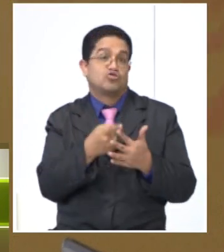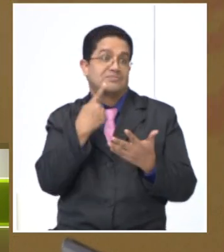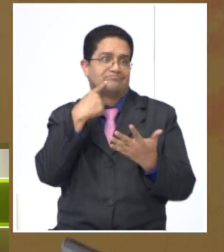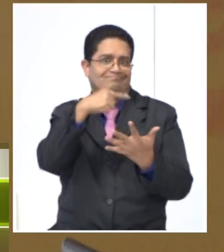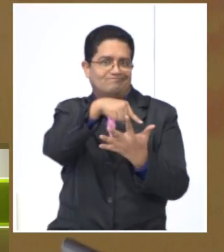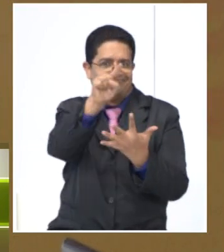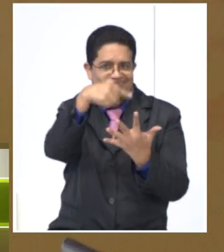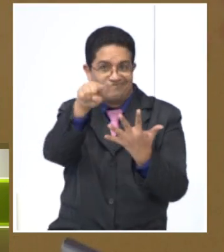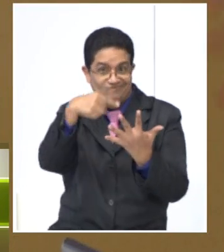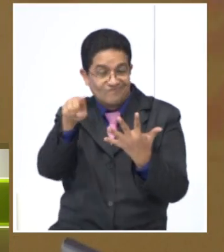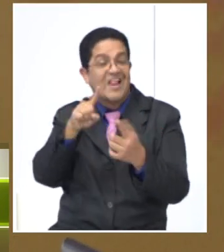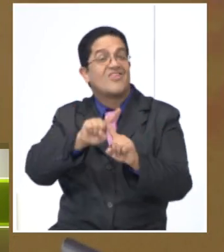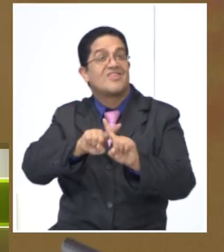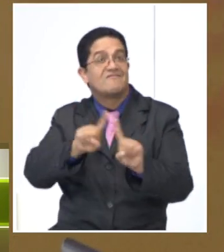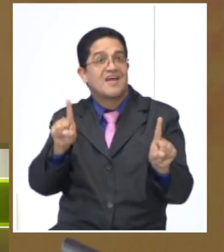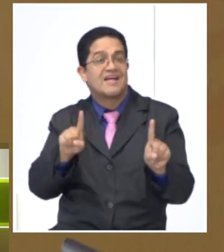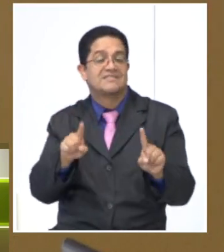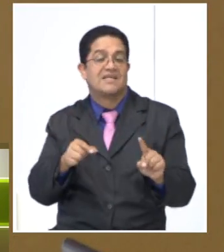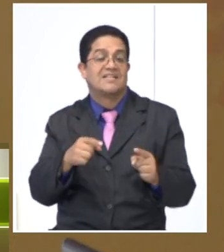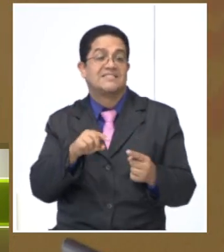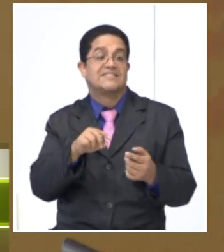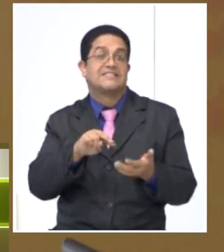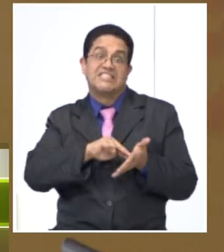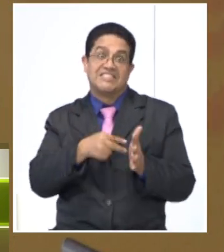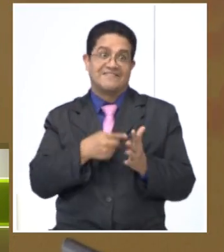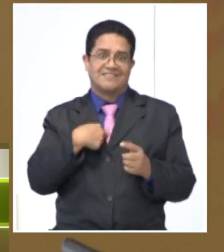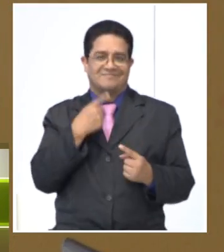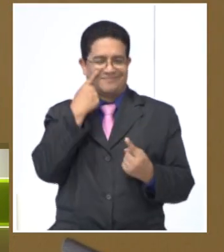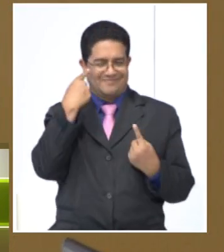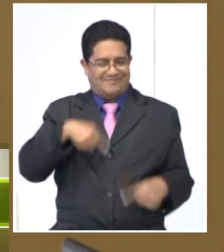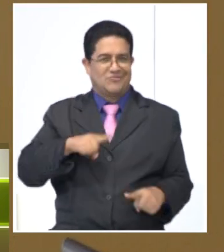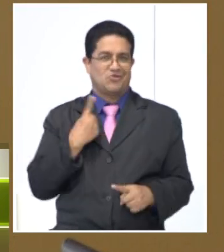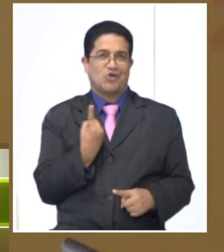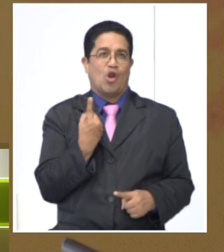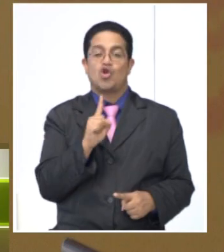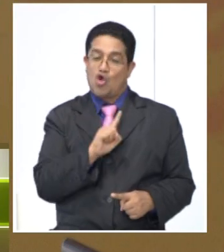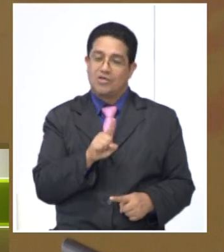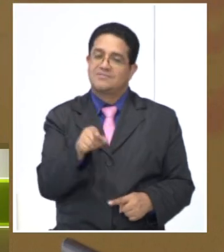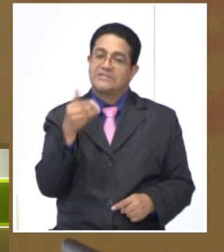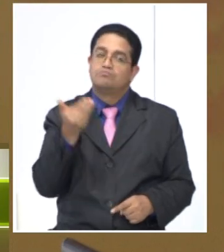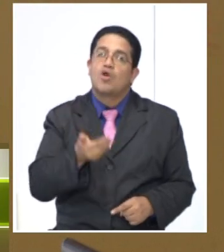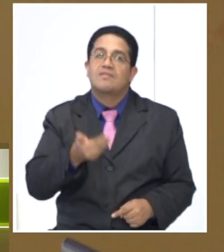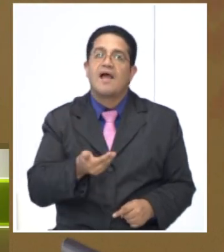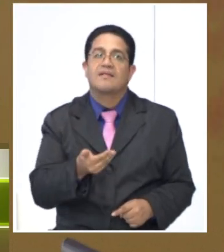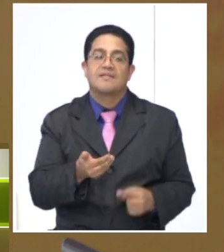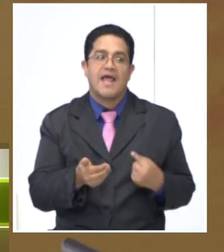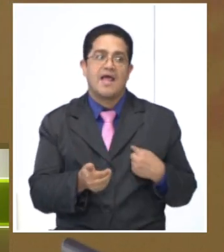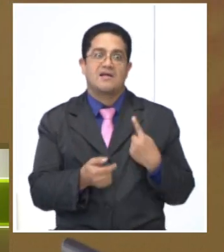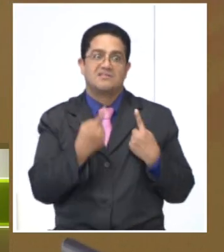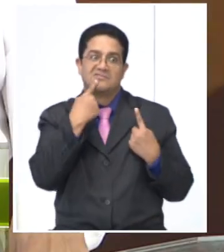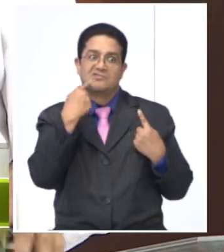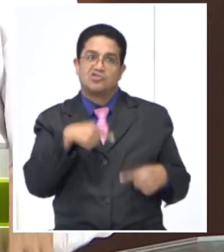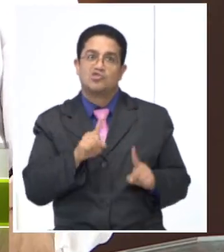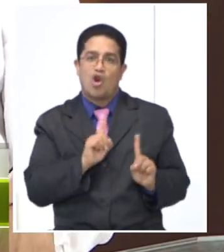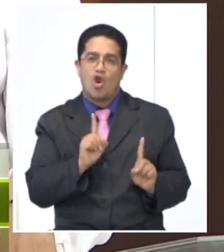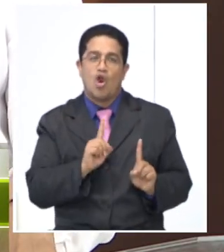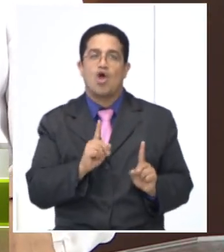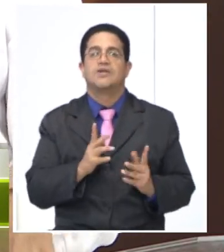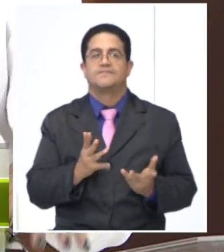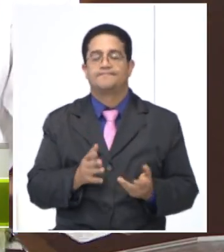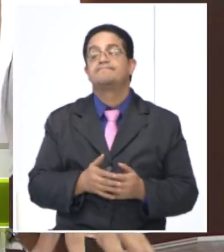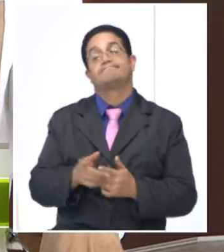red de apoyo que tenemos. No estamos solos y esa es la importancia del mensaje de las redes de apoyo, entender que no estamos solos. Claro, y saber que